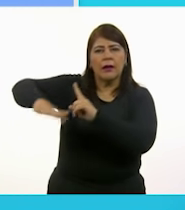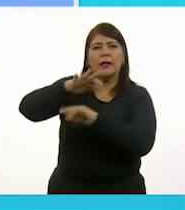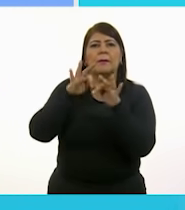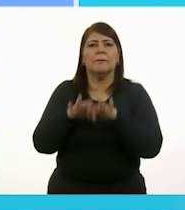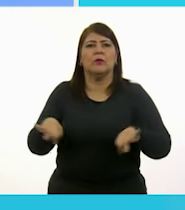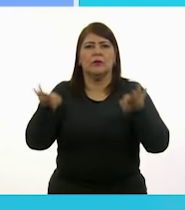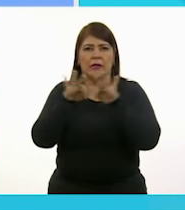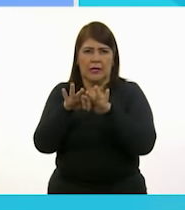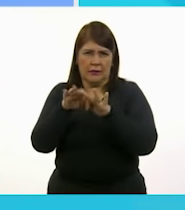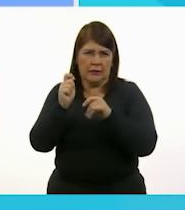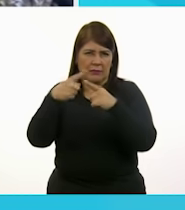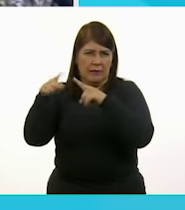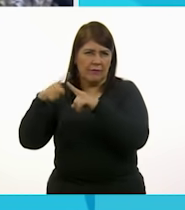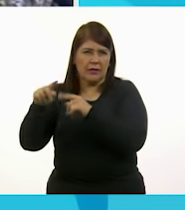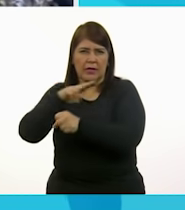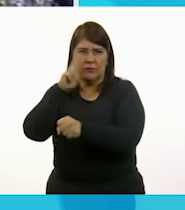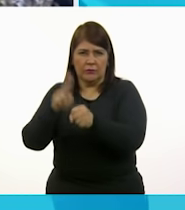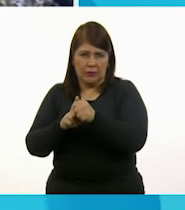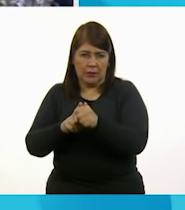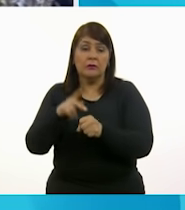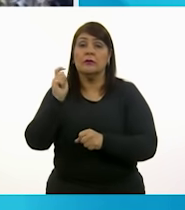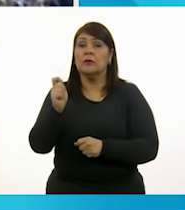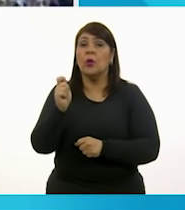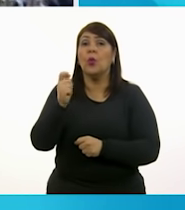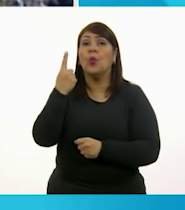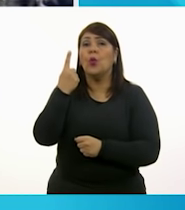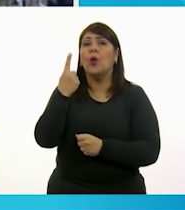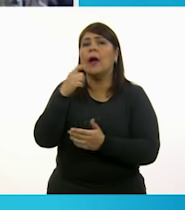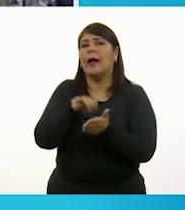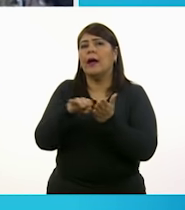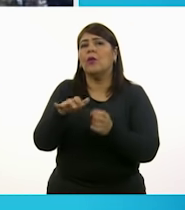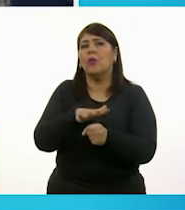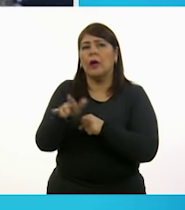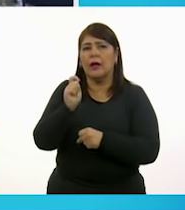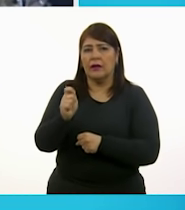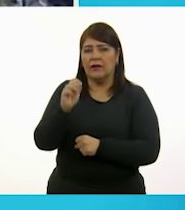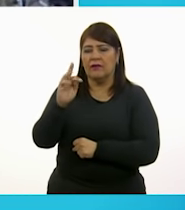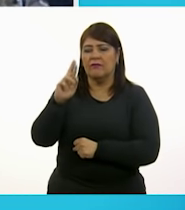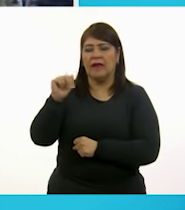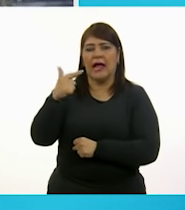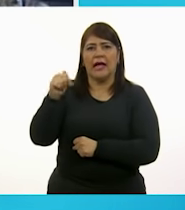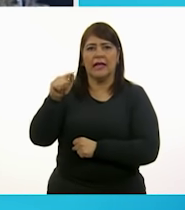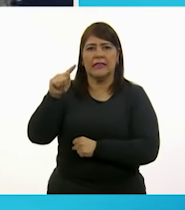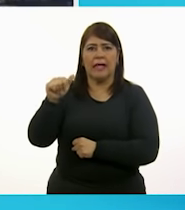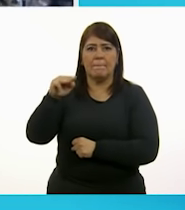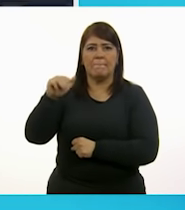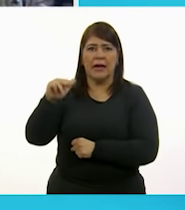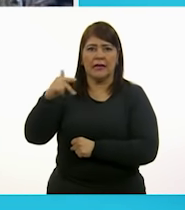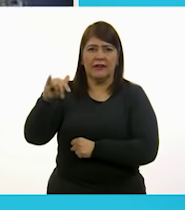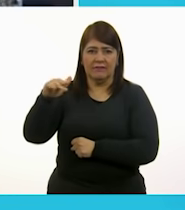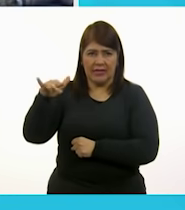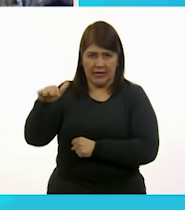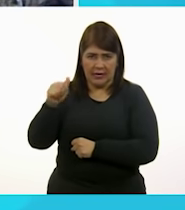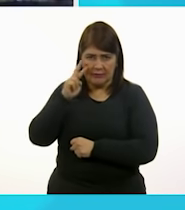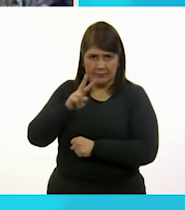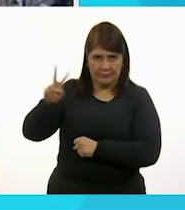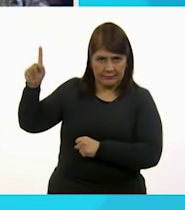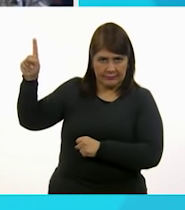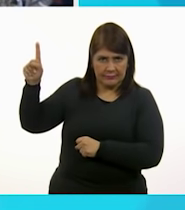ecosistemas Una de ellas es la fragata magnífica o tijereta